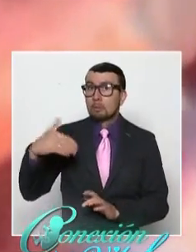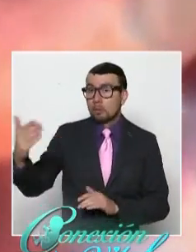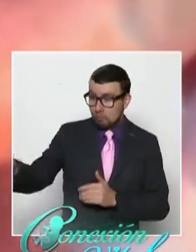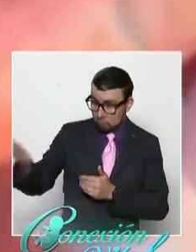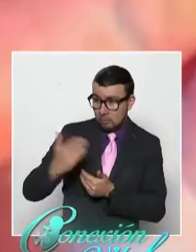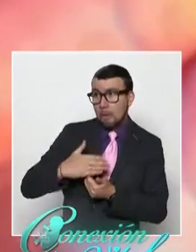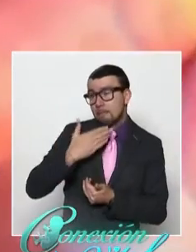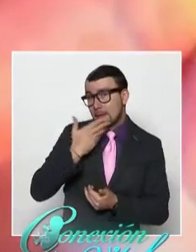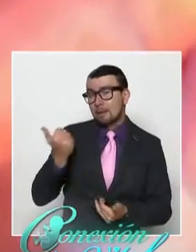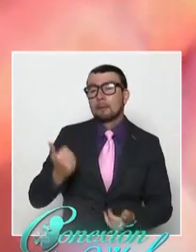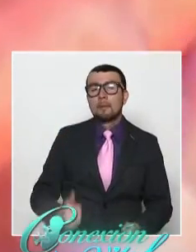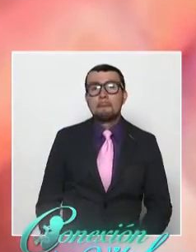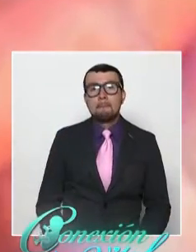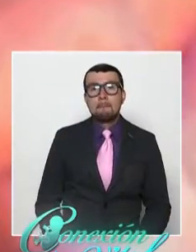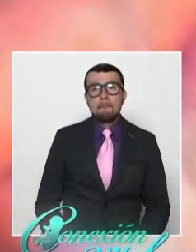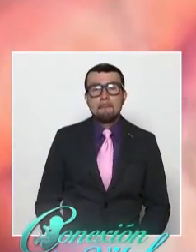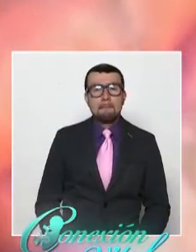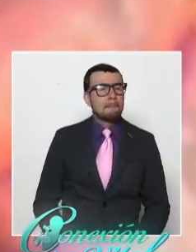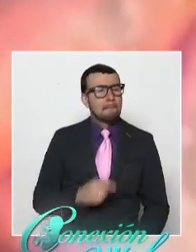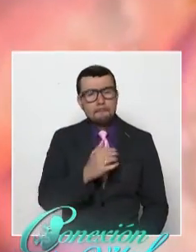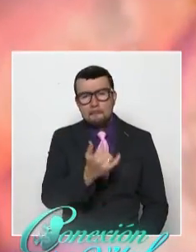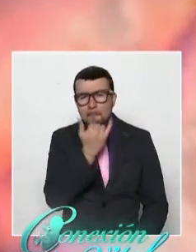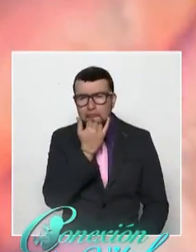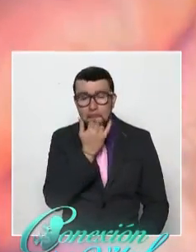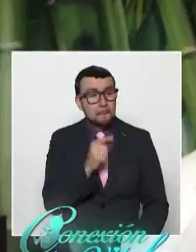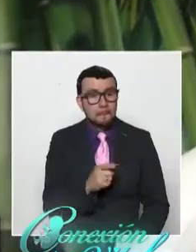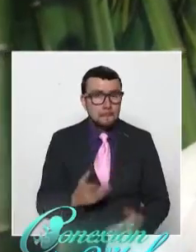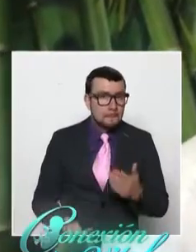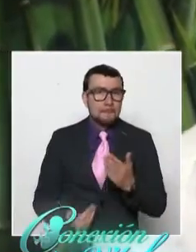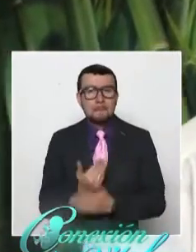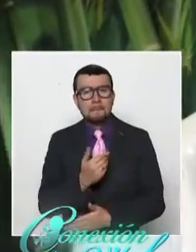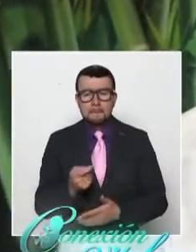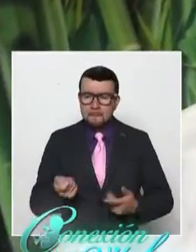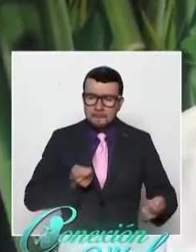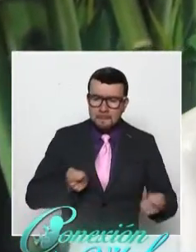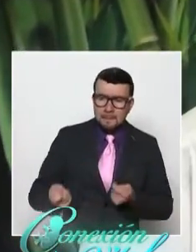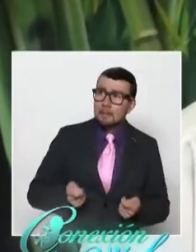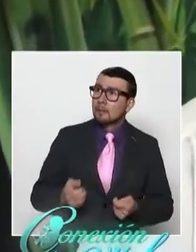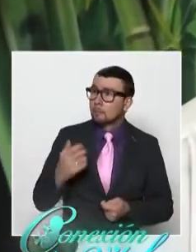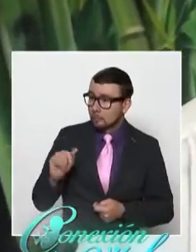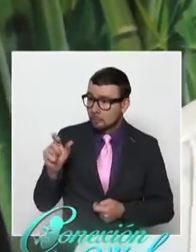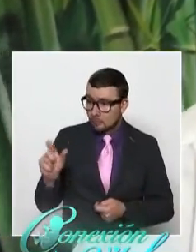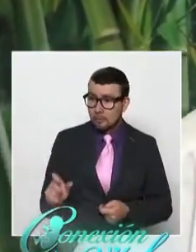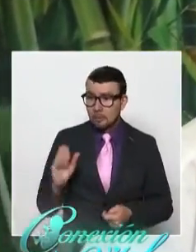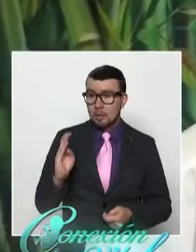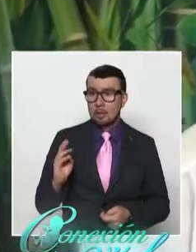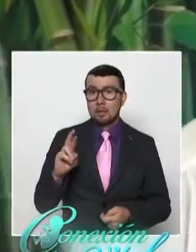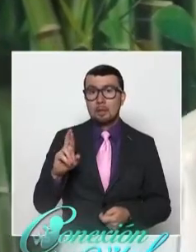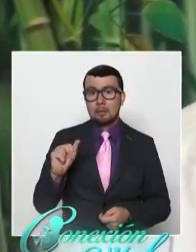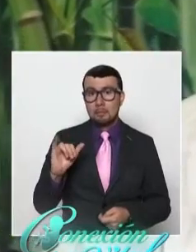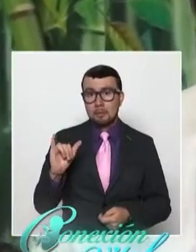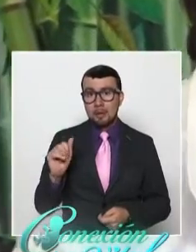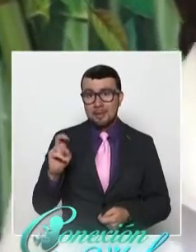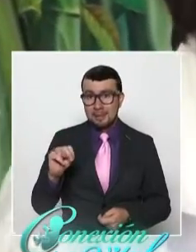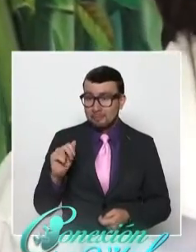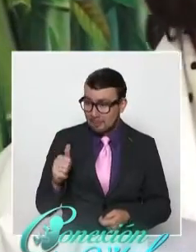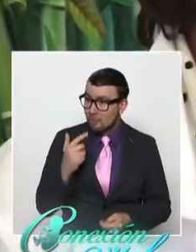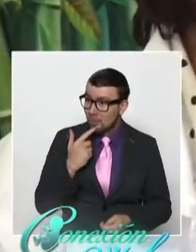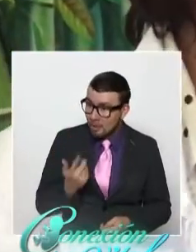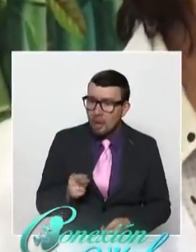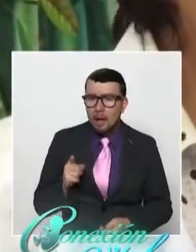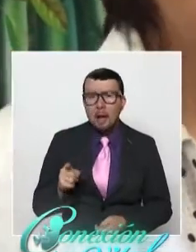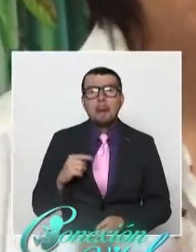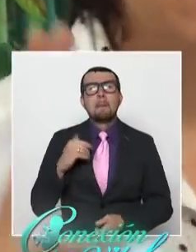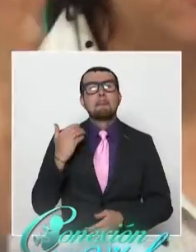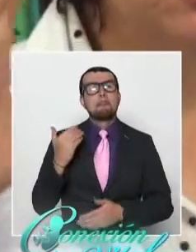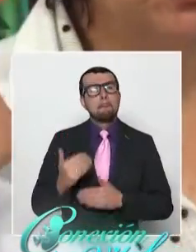tratamiento en estos casos de él? Entonces, iniciamos. Vamos a manejar, que yo ya le dije a Brian, vamos a empezar a iniciar un